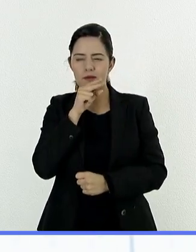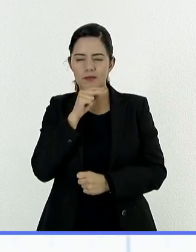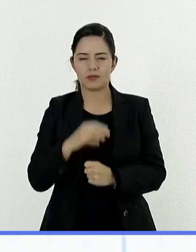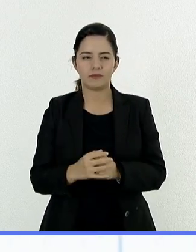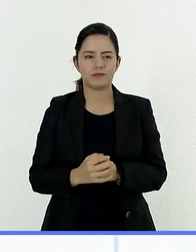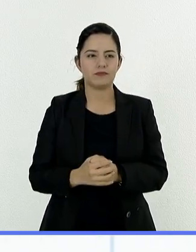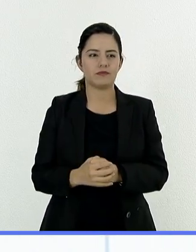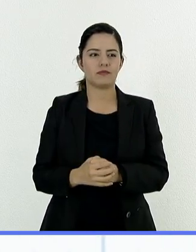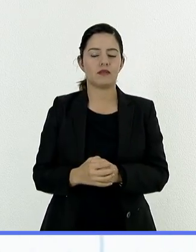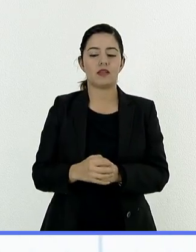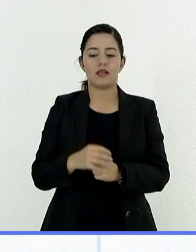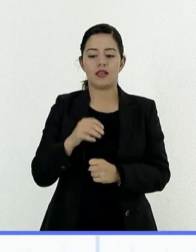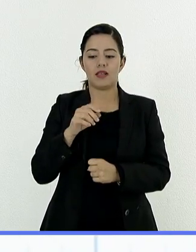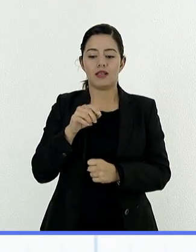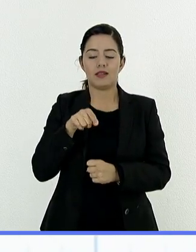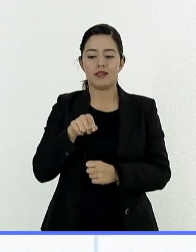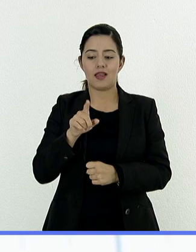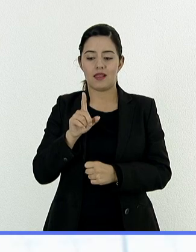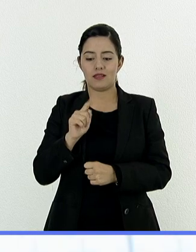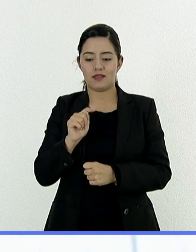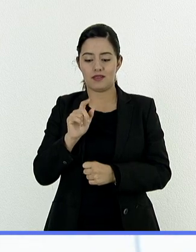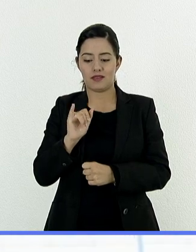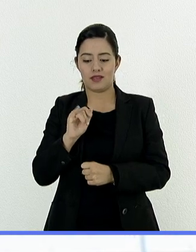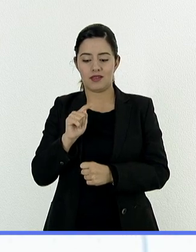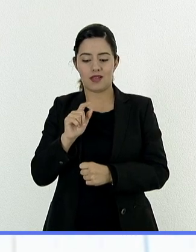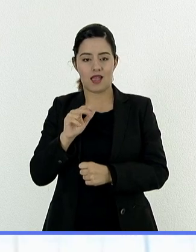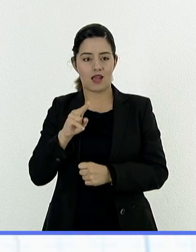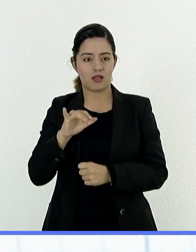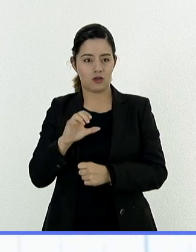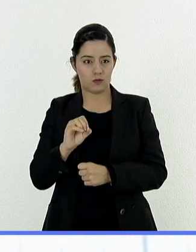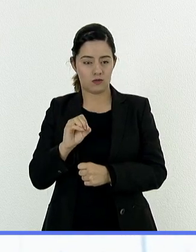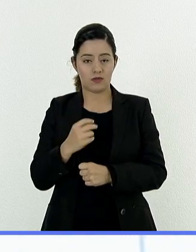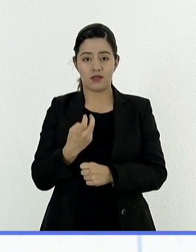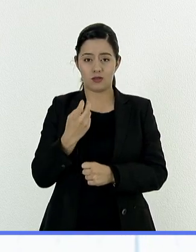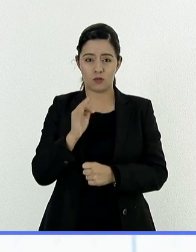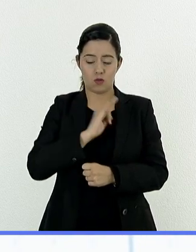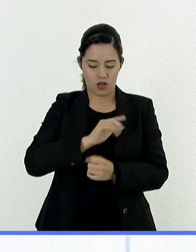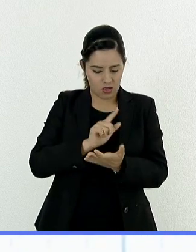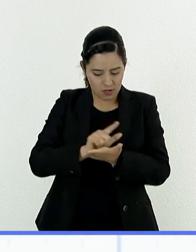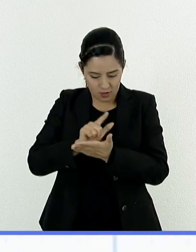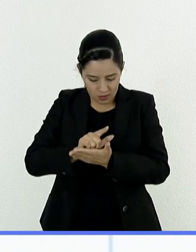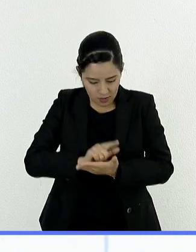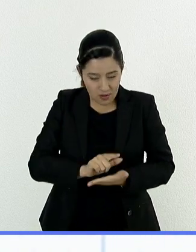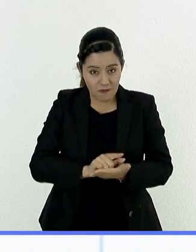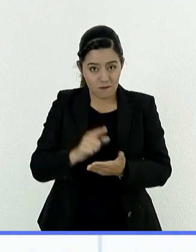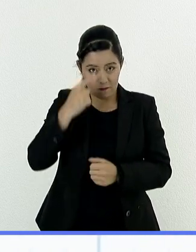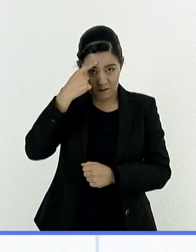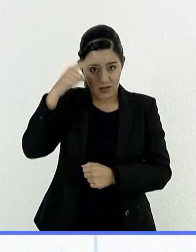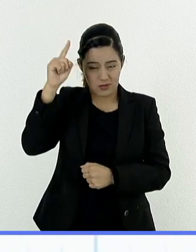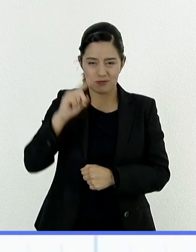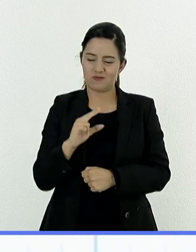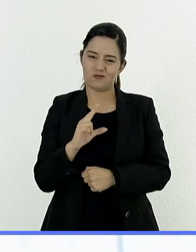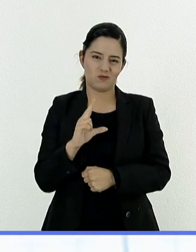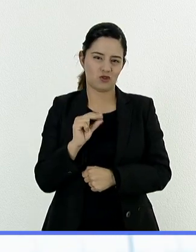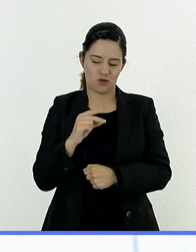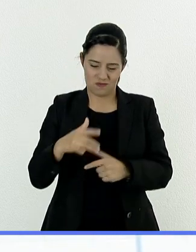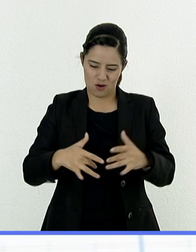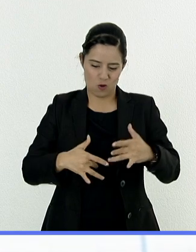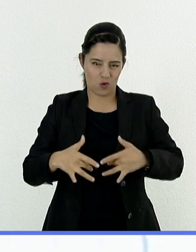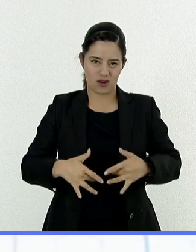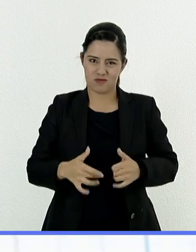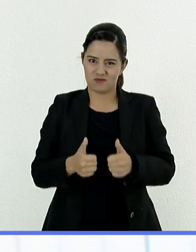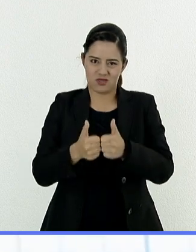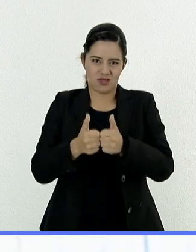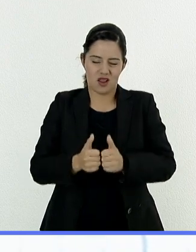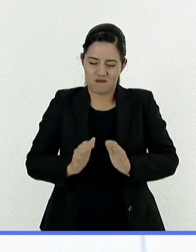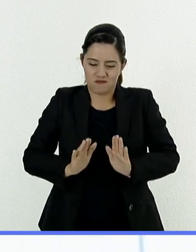el dióxido de titanio no se elimina fácilmente se queda en los órganos Cómo podemos